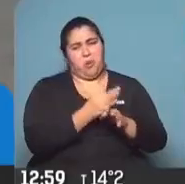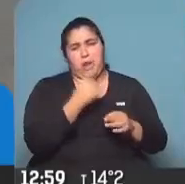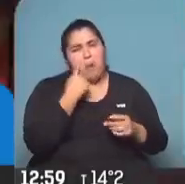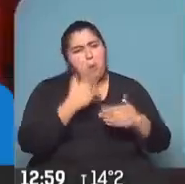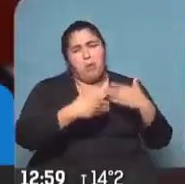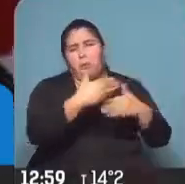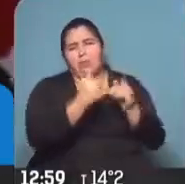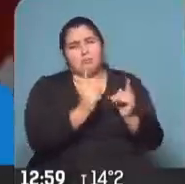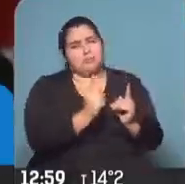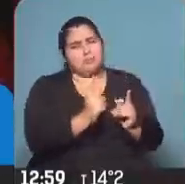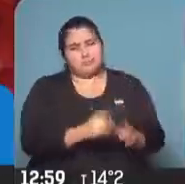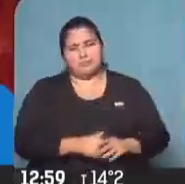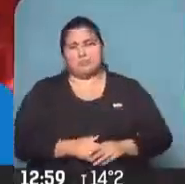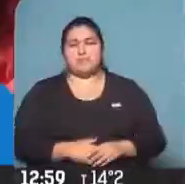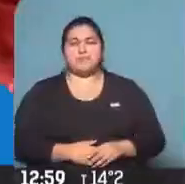institución